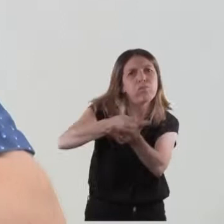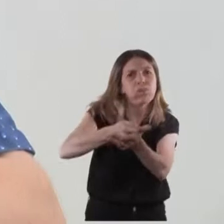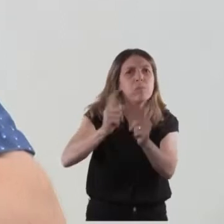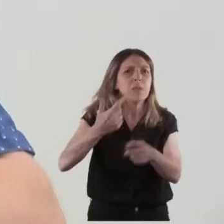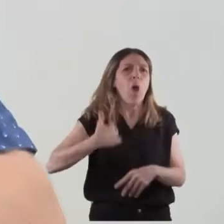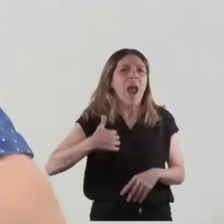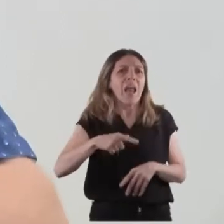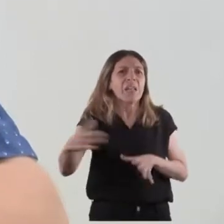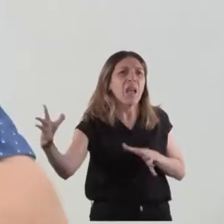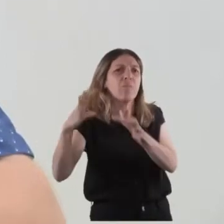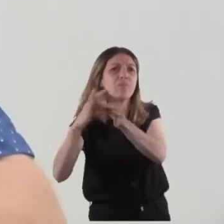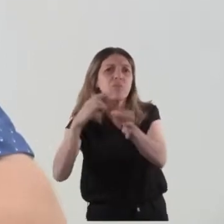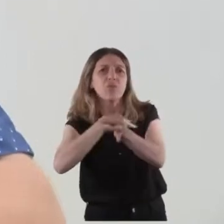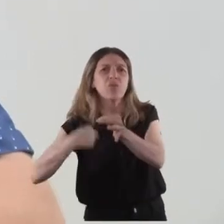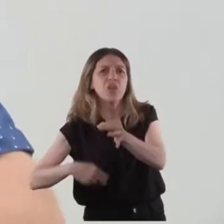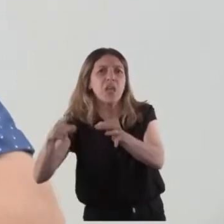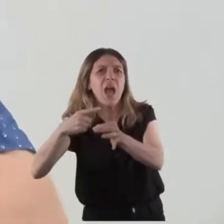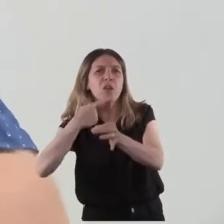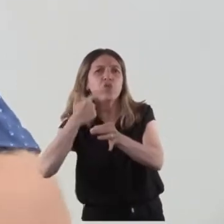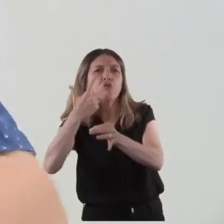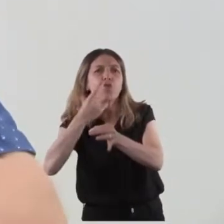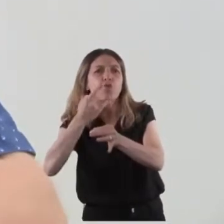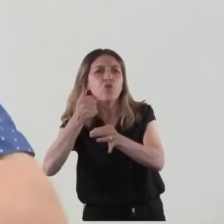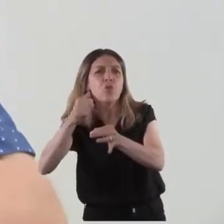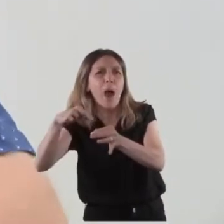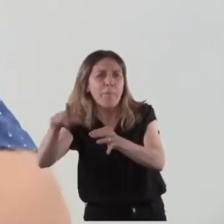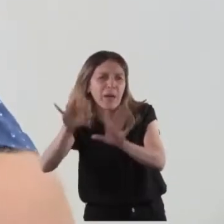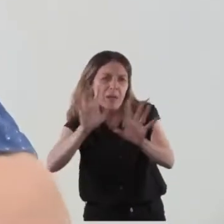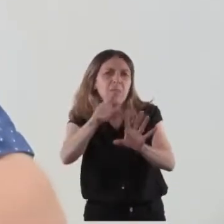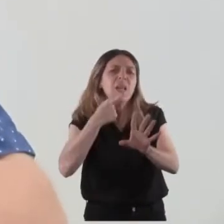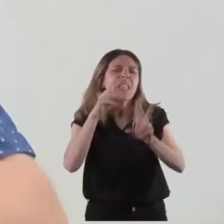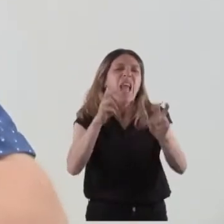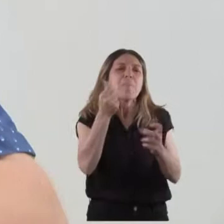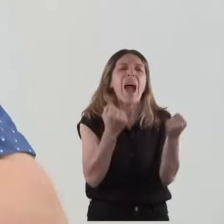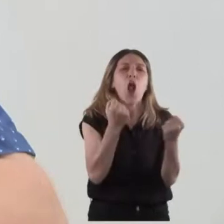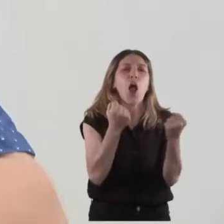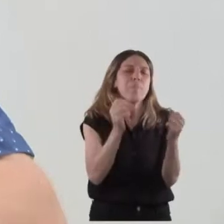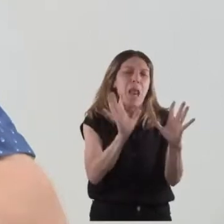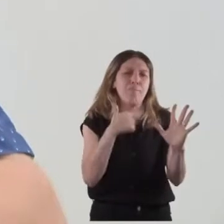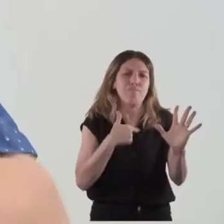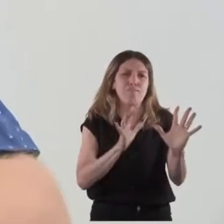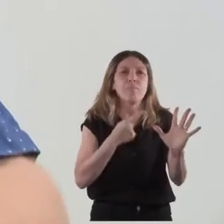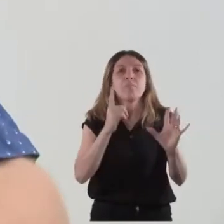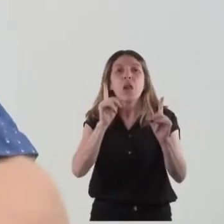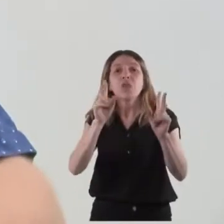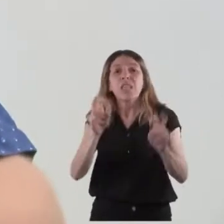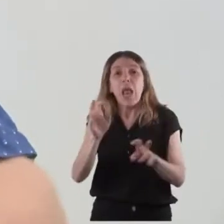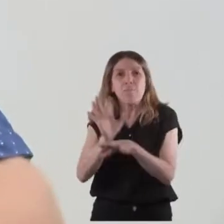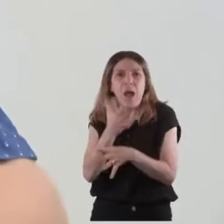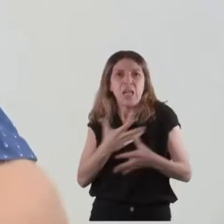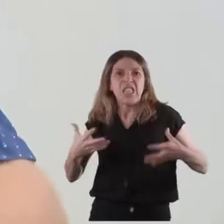argentina con conchi nec swap como se le dice no velar de términos económicos pero sí institucionales usted dijo que no pero el presidente